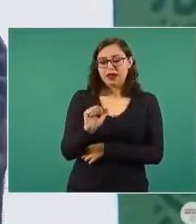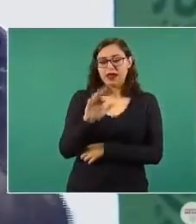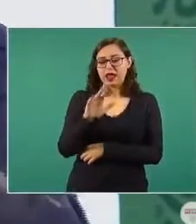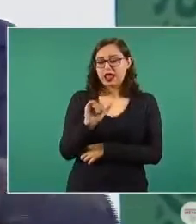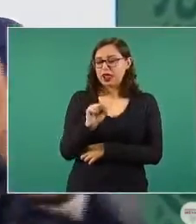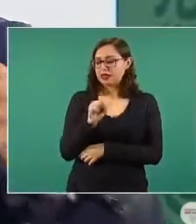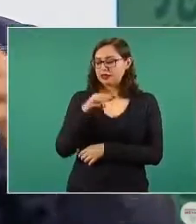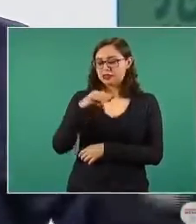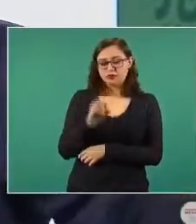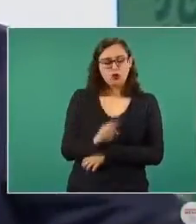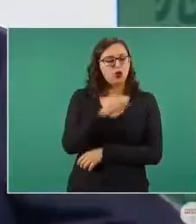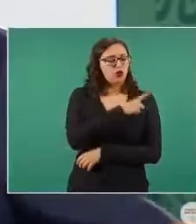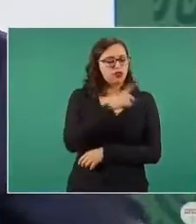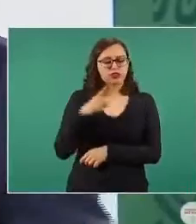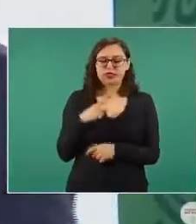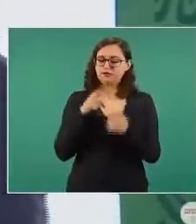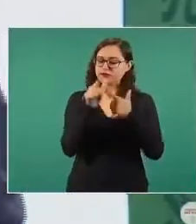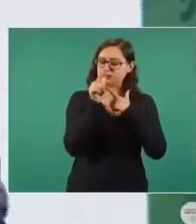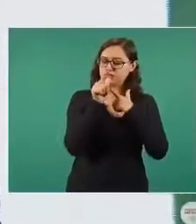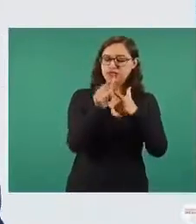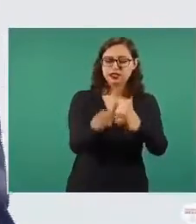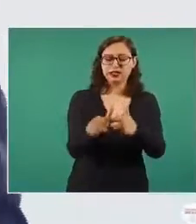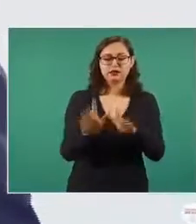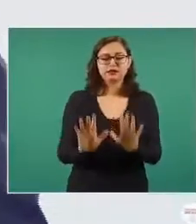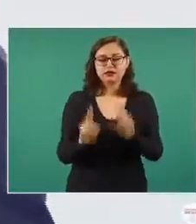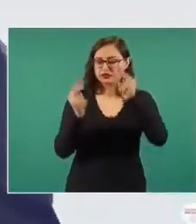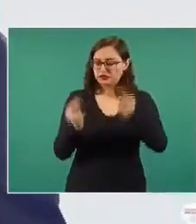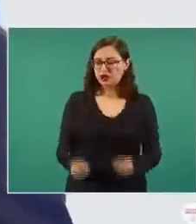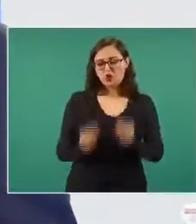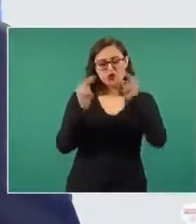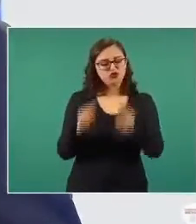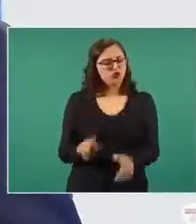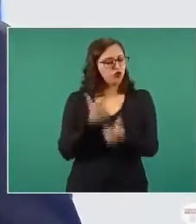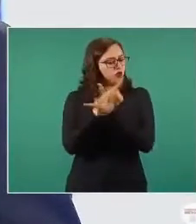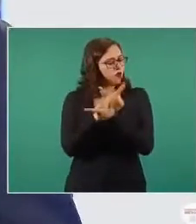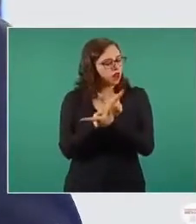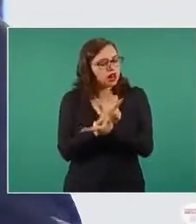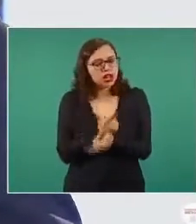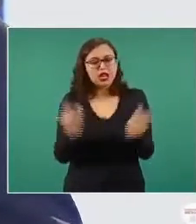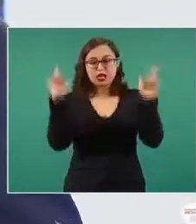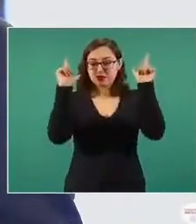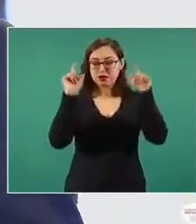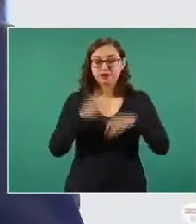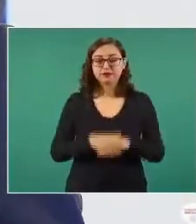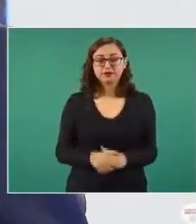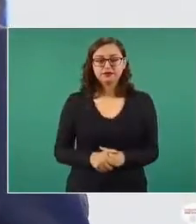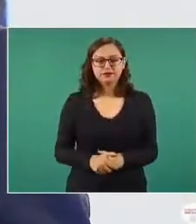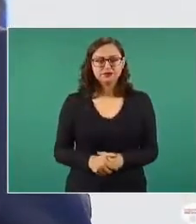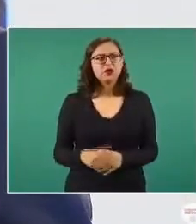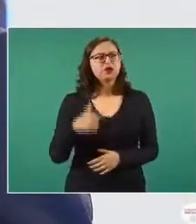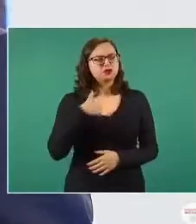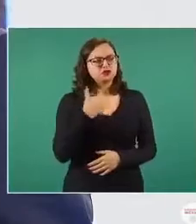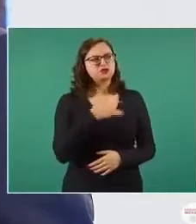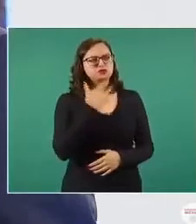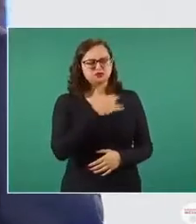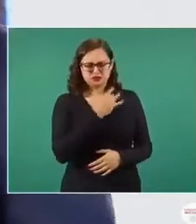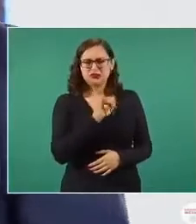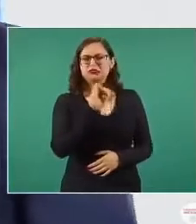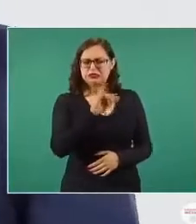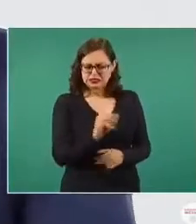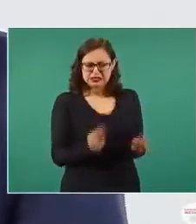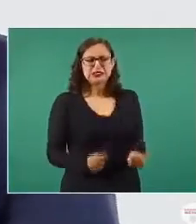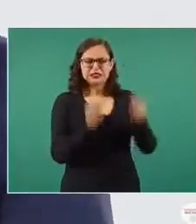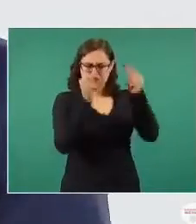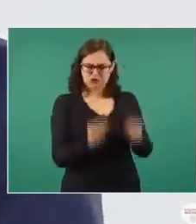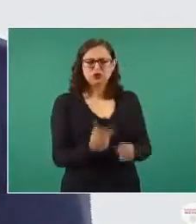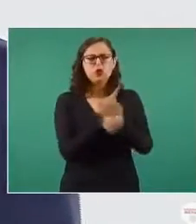que quieren que siga la libertad en el mercado, y yo soy partidario de eso, pero no